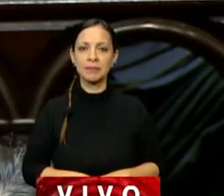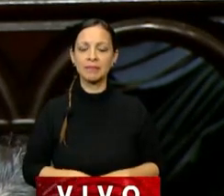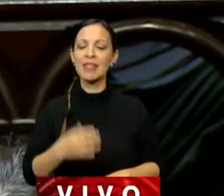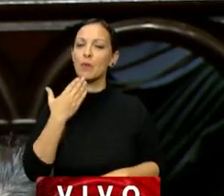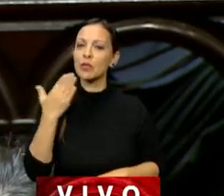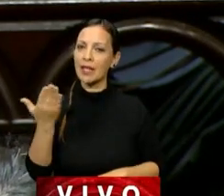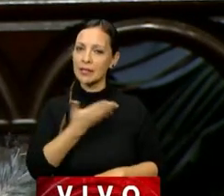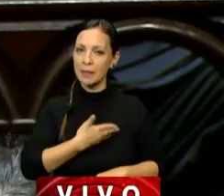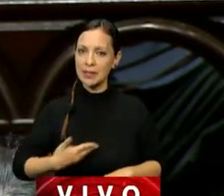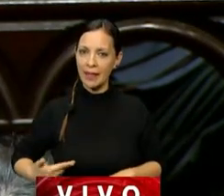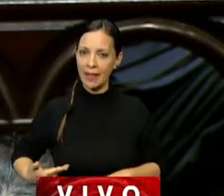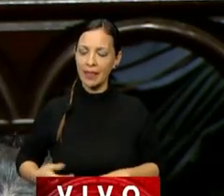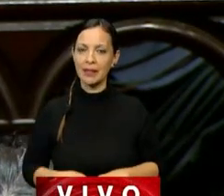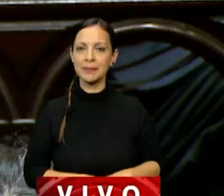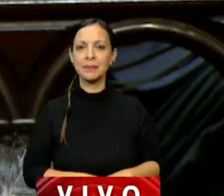Gracias, presidente.